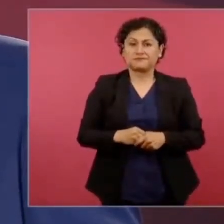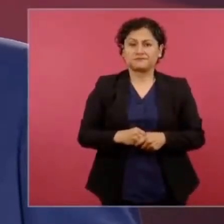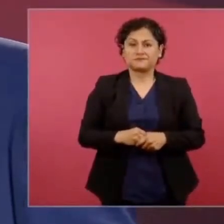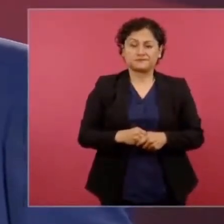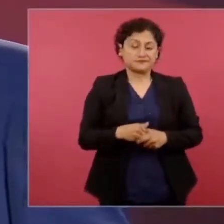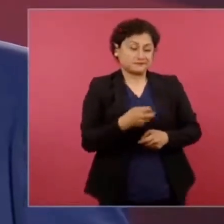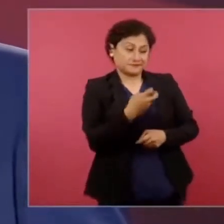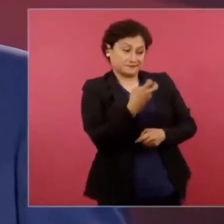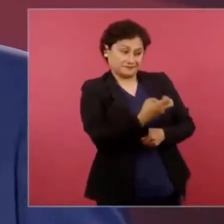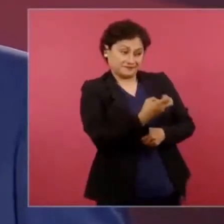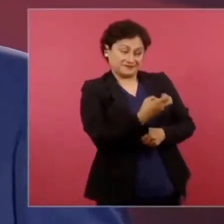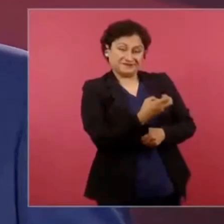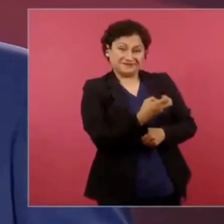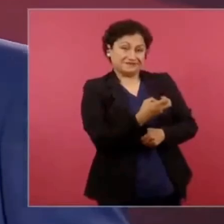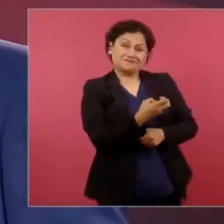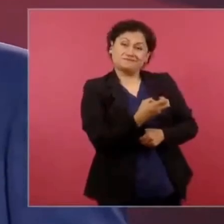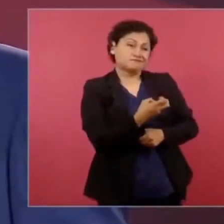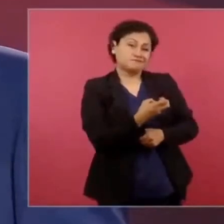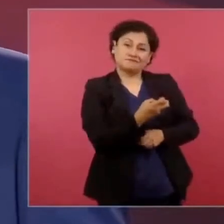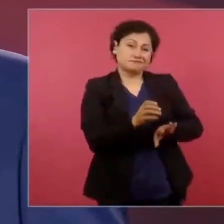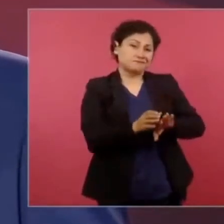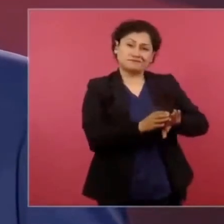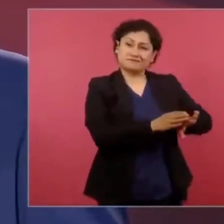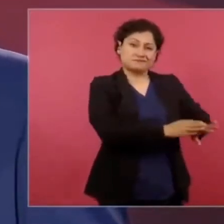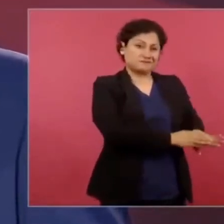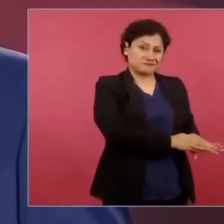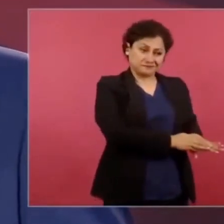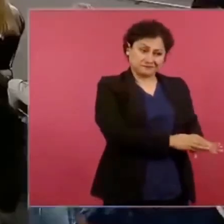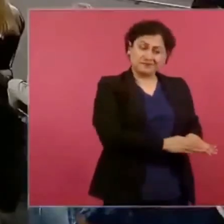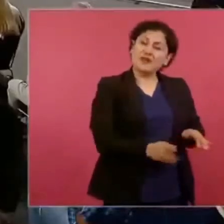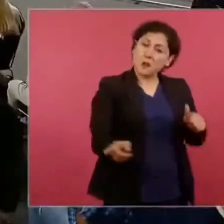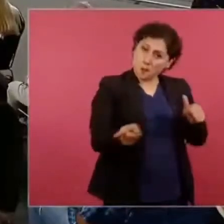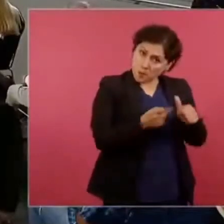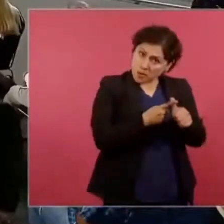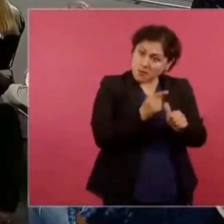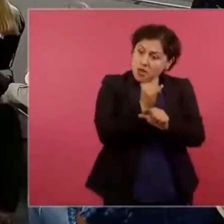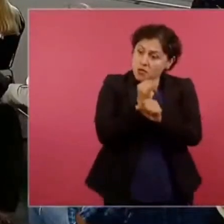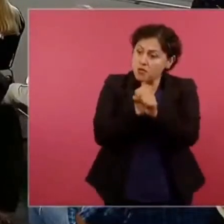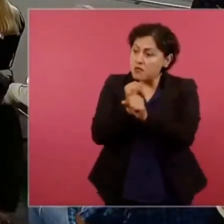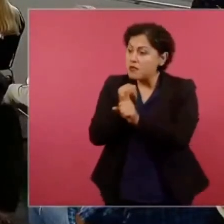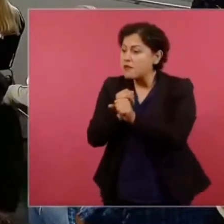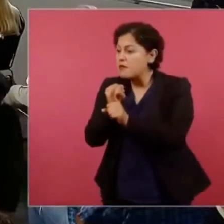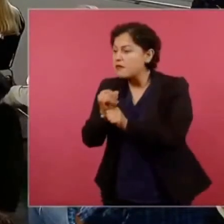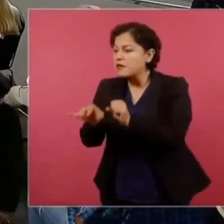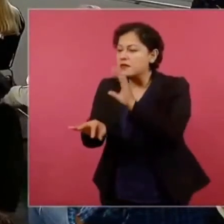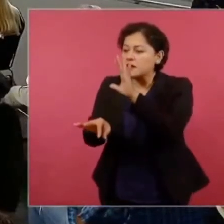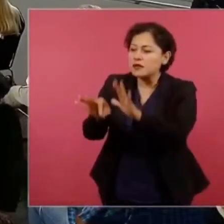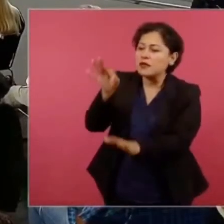Eso no, hay que atender las causas. Y claro que lleva tiempo,